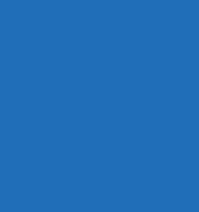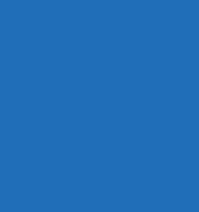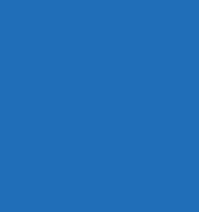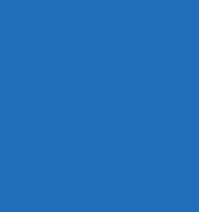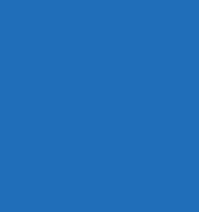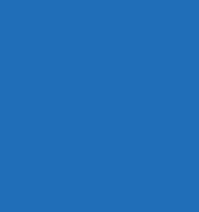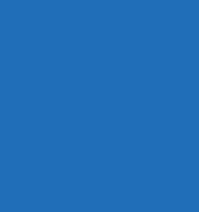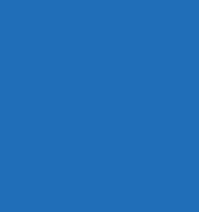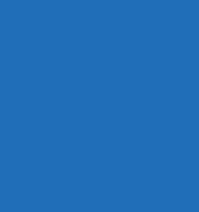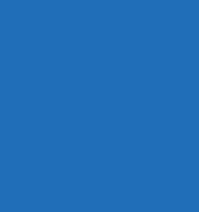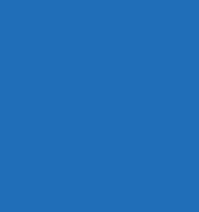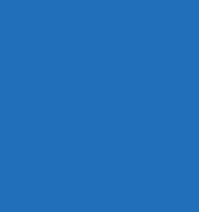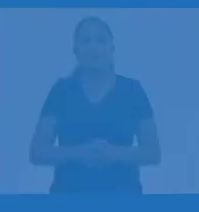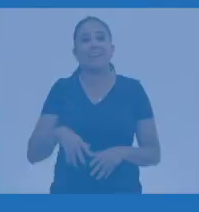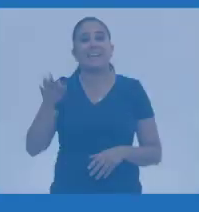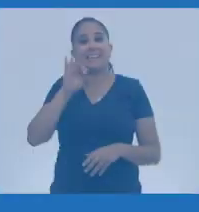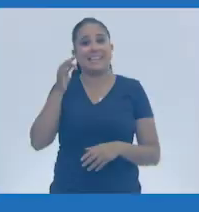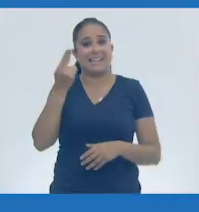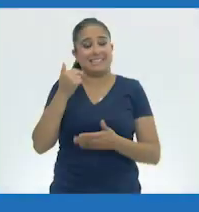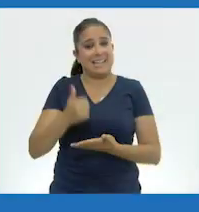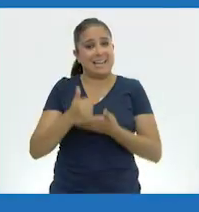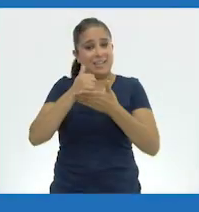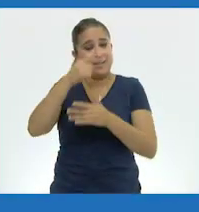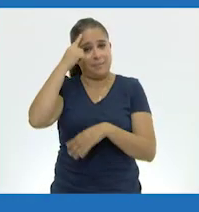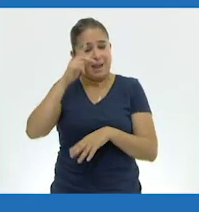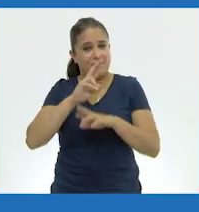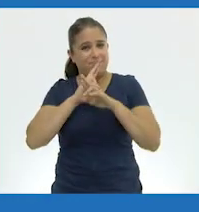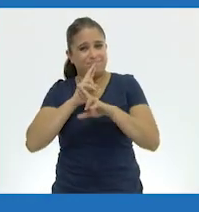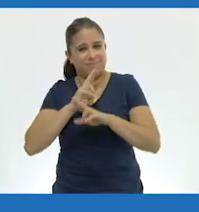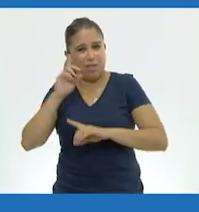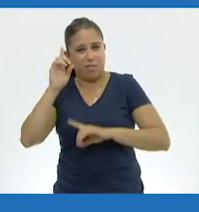resolver tus dudas, contáctanos.